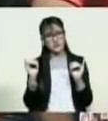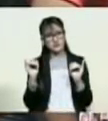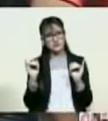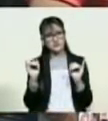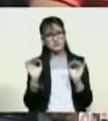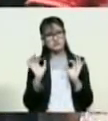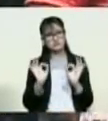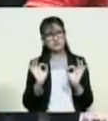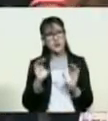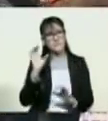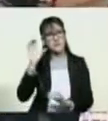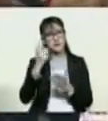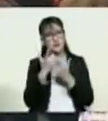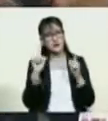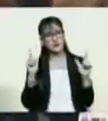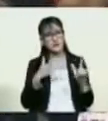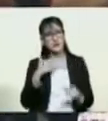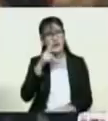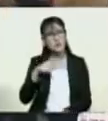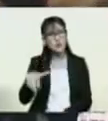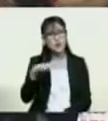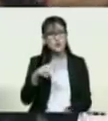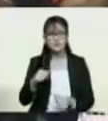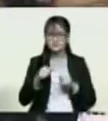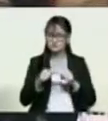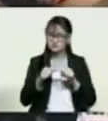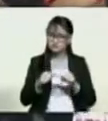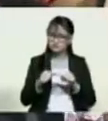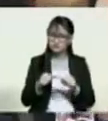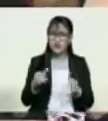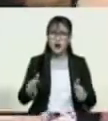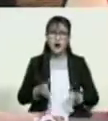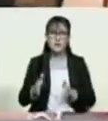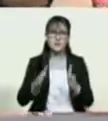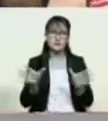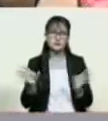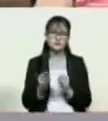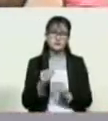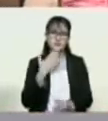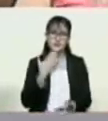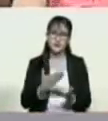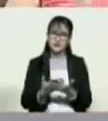pueblo dijo patria libre. Y nosotros seguimos por ese camino. Gracias.